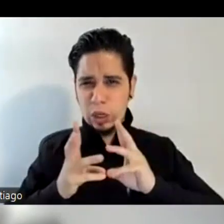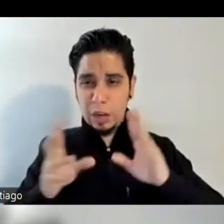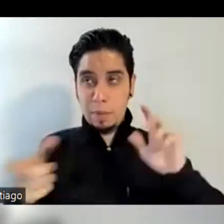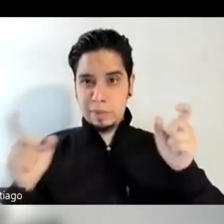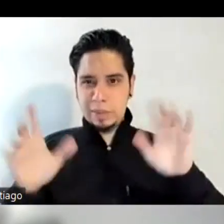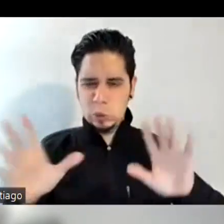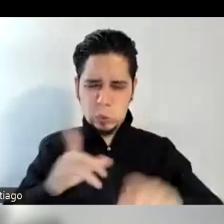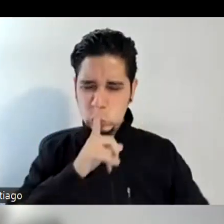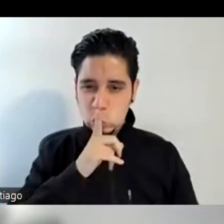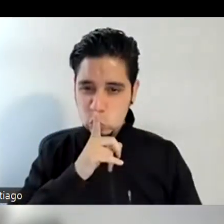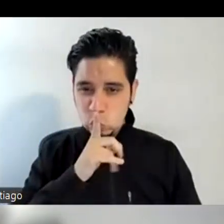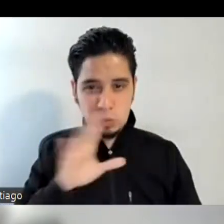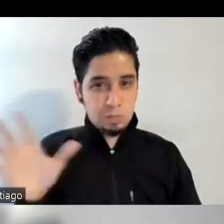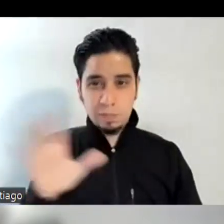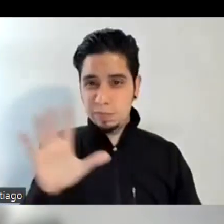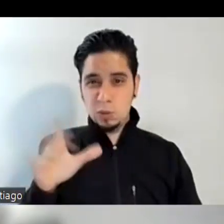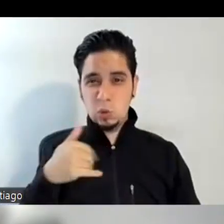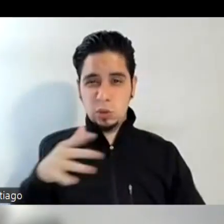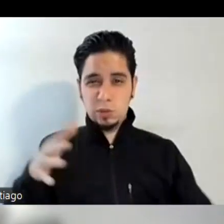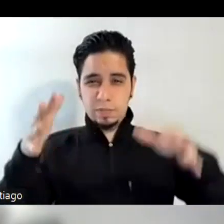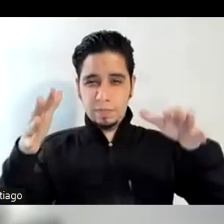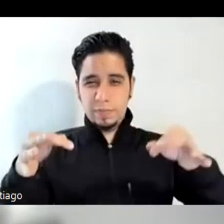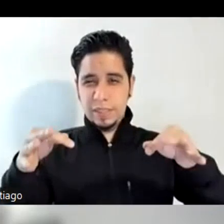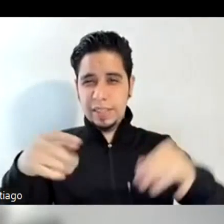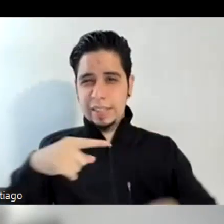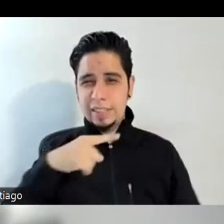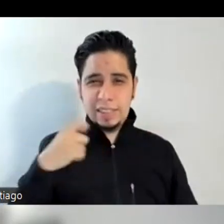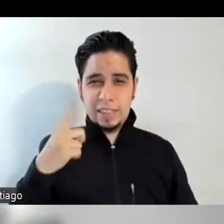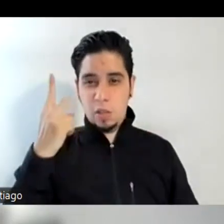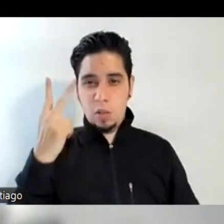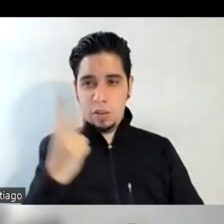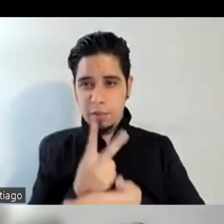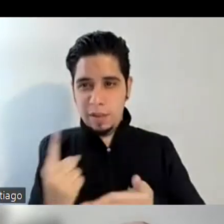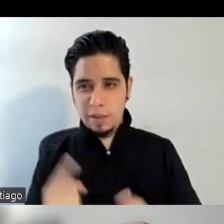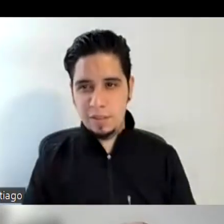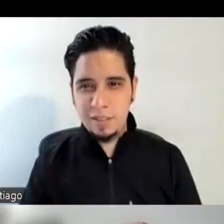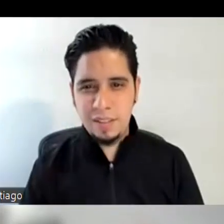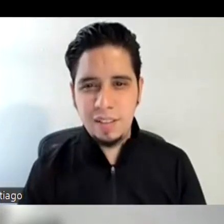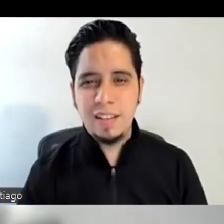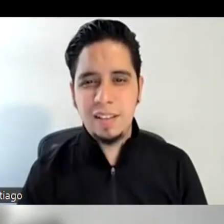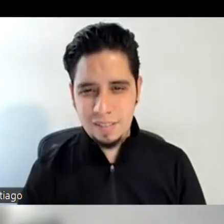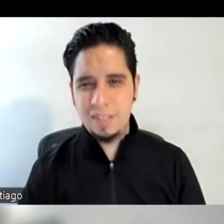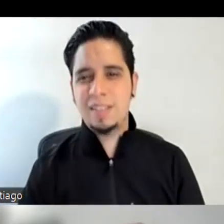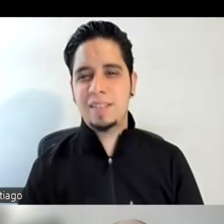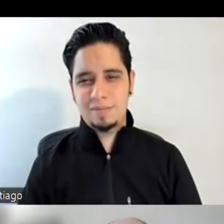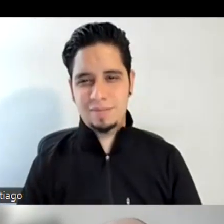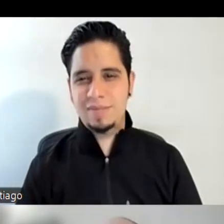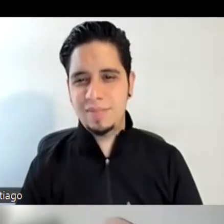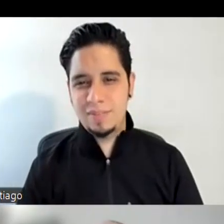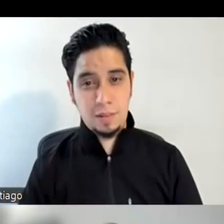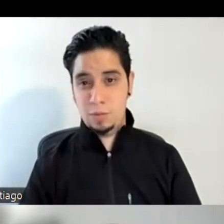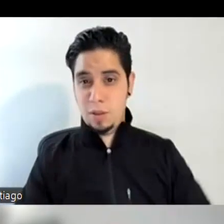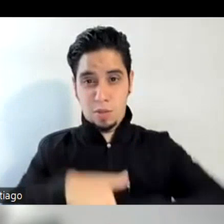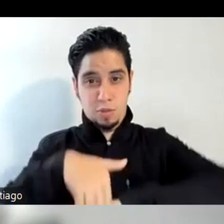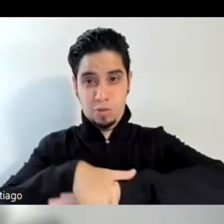No, yo declaro una sequía de 2 semanas. Sequía de 2 semanas. Los vasitos ya virados. Ah, yo todas las noches estoy